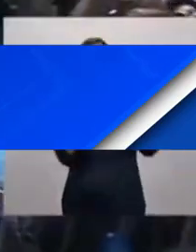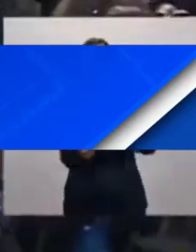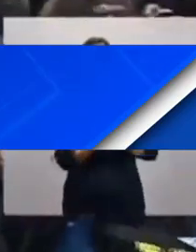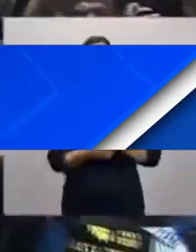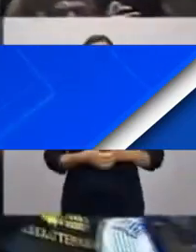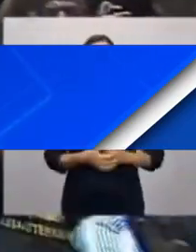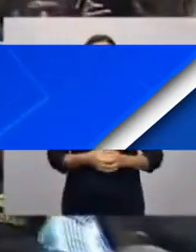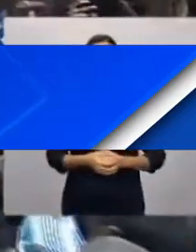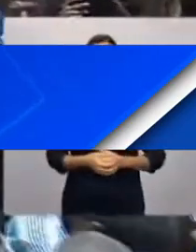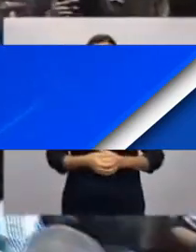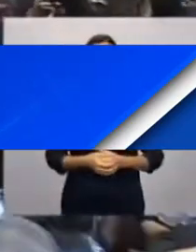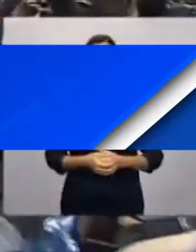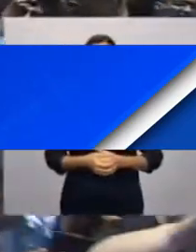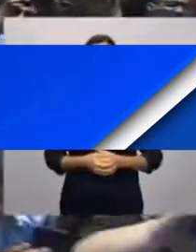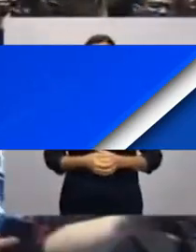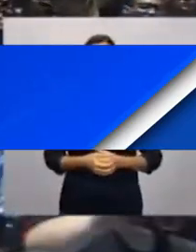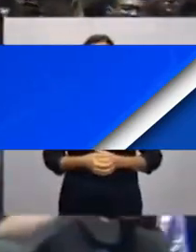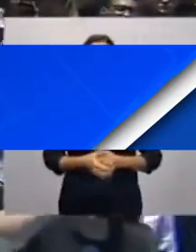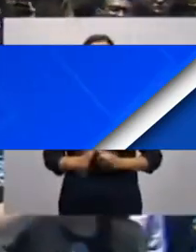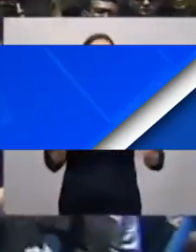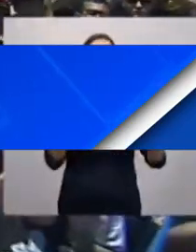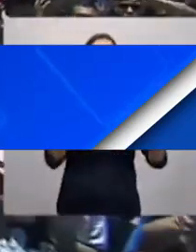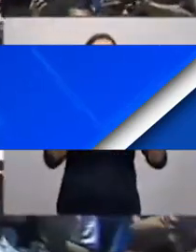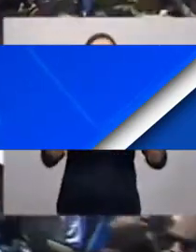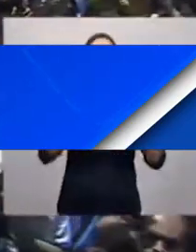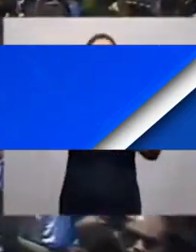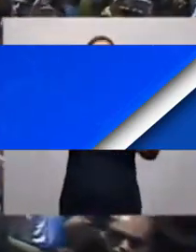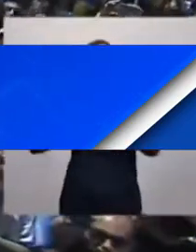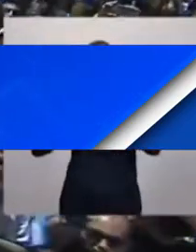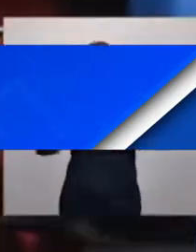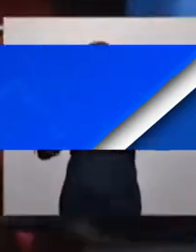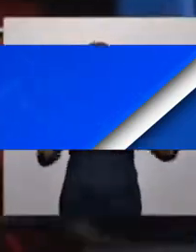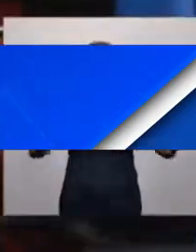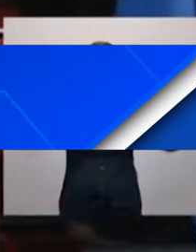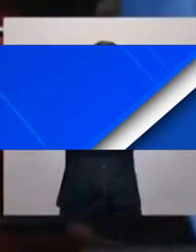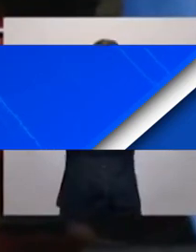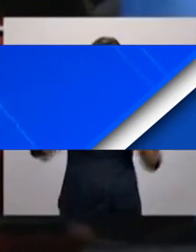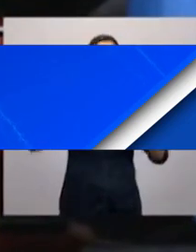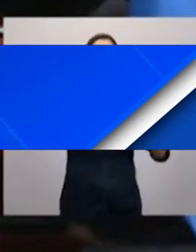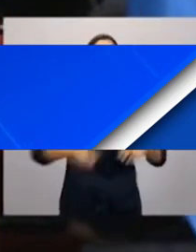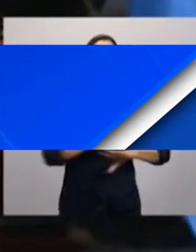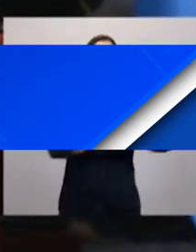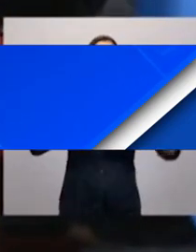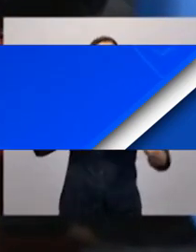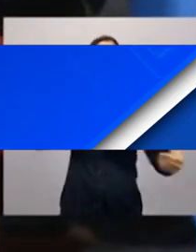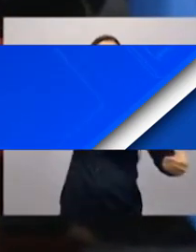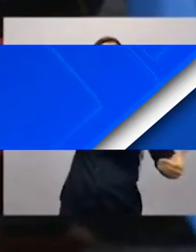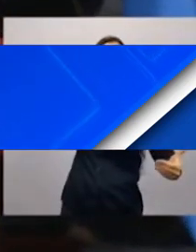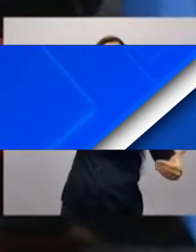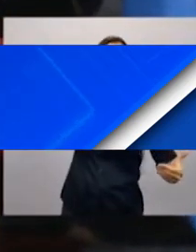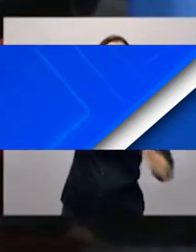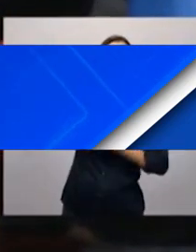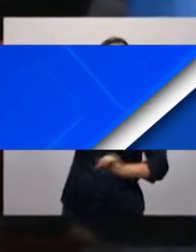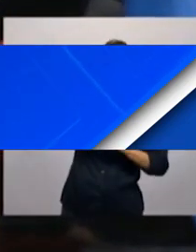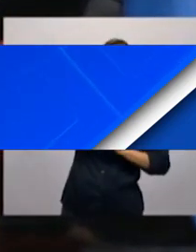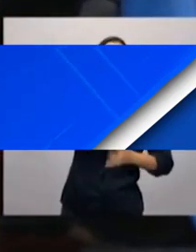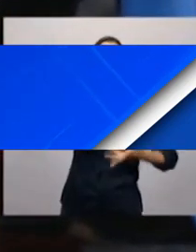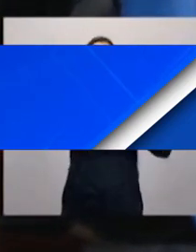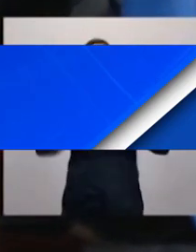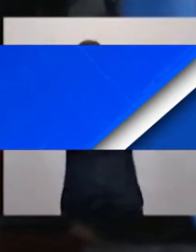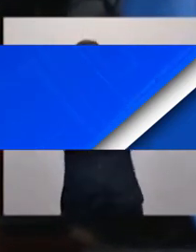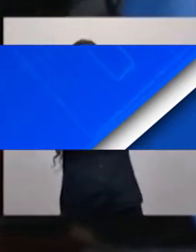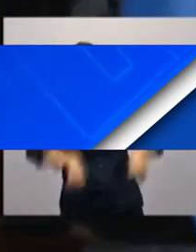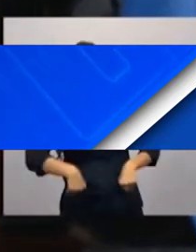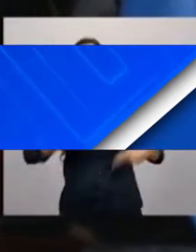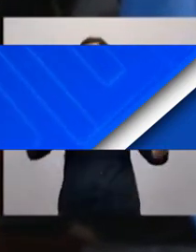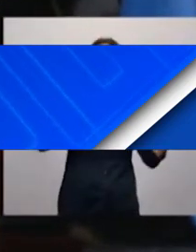del peronista Alberto Fernández en una ceremonia en la Cámara Baja. Por lo tanto, estamos hablando de otros valores,